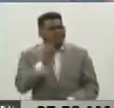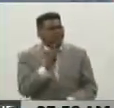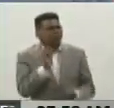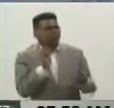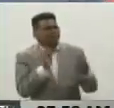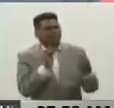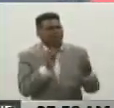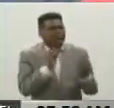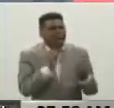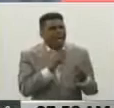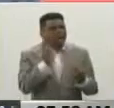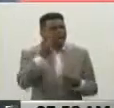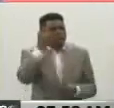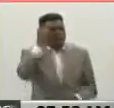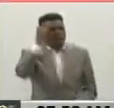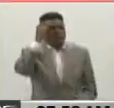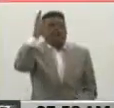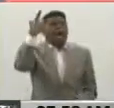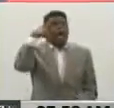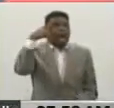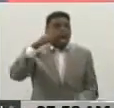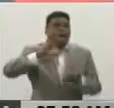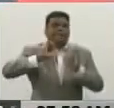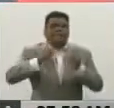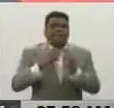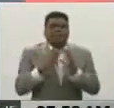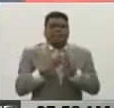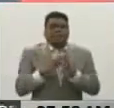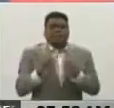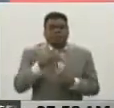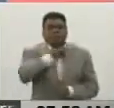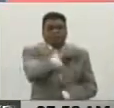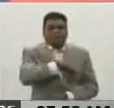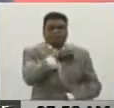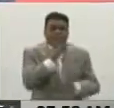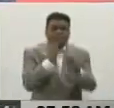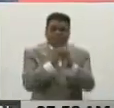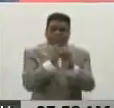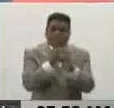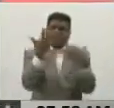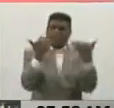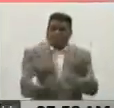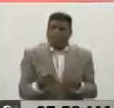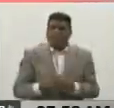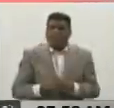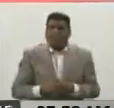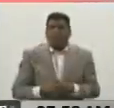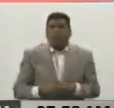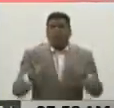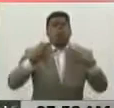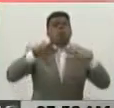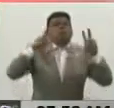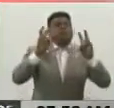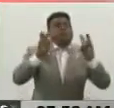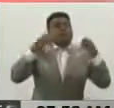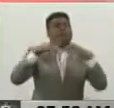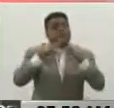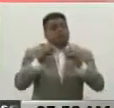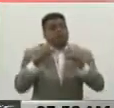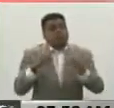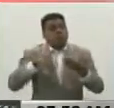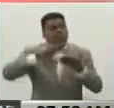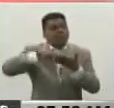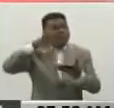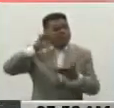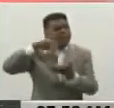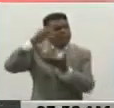necesario formarse por ahora mientras se hace la estructura de la emisión Robinson Digital, porque lo decía Camilo, es un tema emancipador. Nosotros dando la batalla, siendo críticos con lo